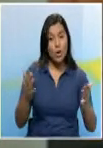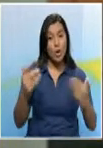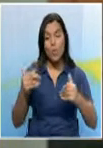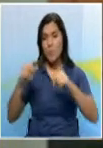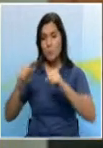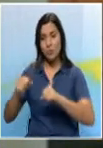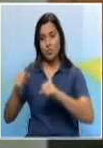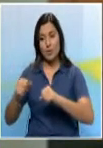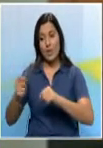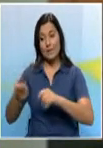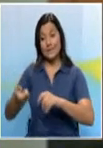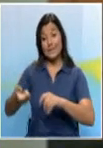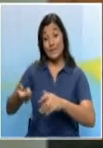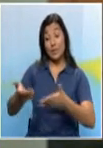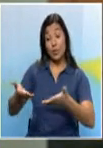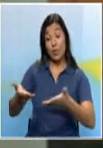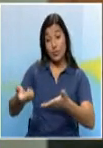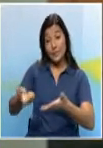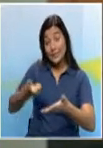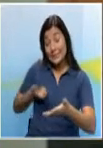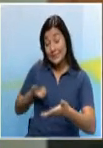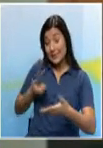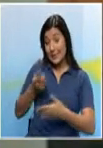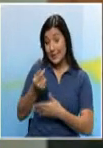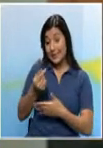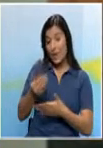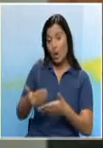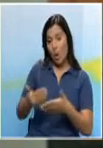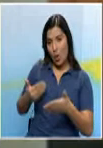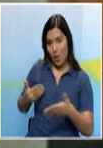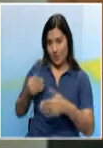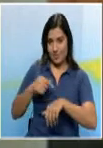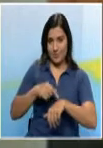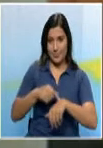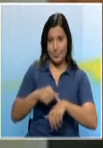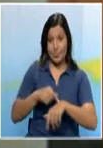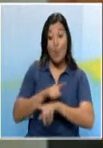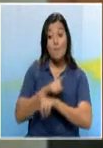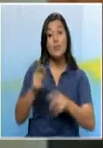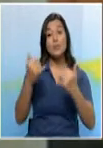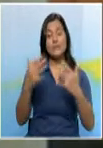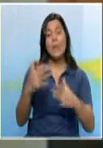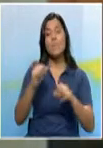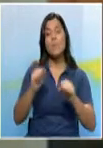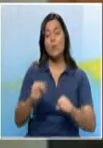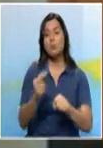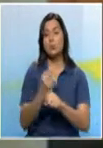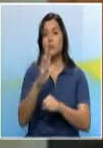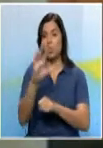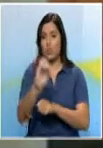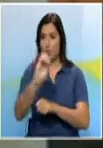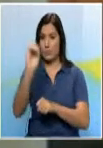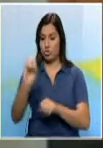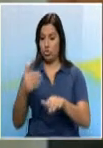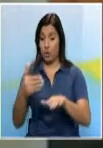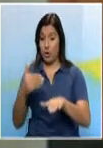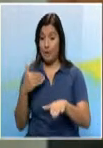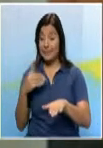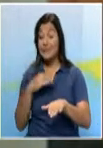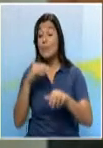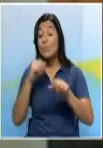Con esto vamos a poder tomar el 50% de sus recursos del Tribunal Supremo de Elecciones y poderlo disponer en forma